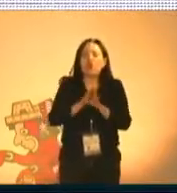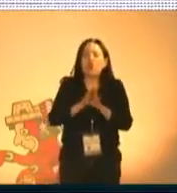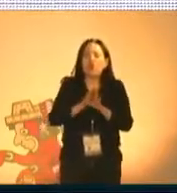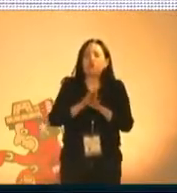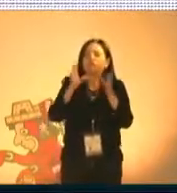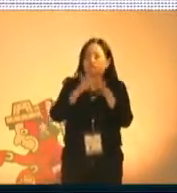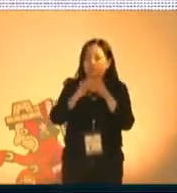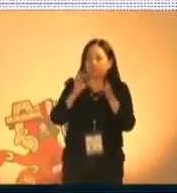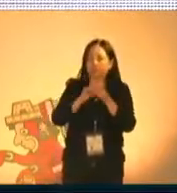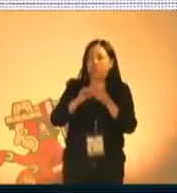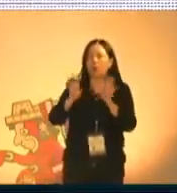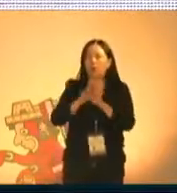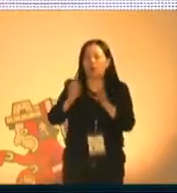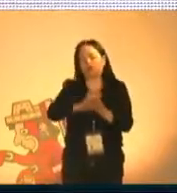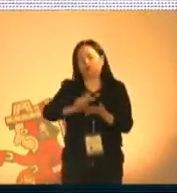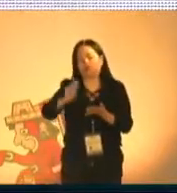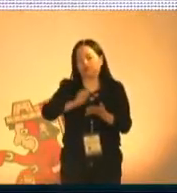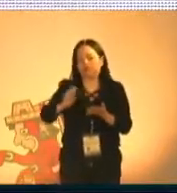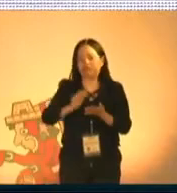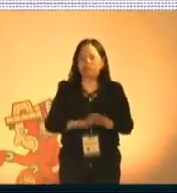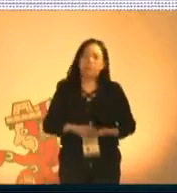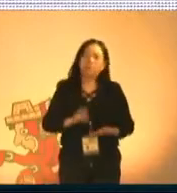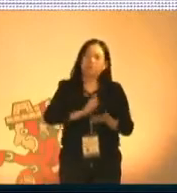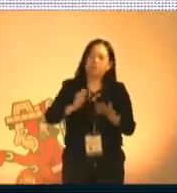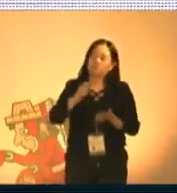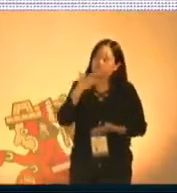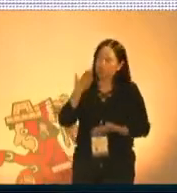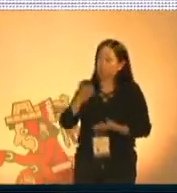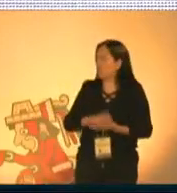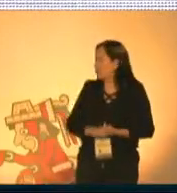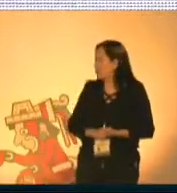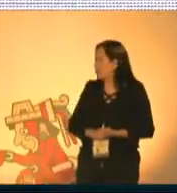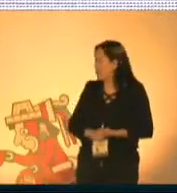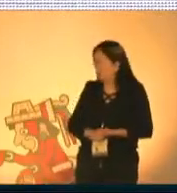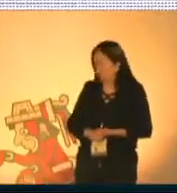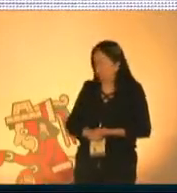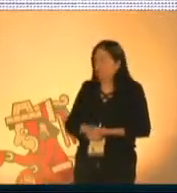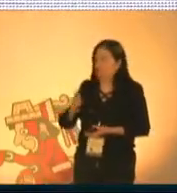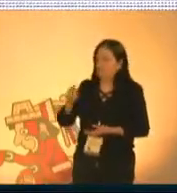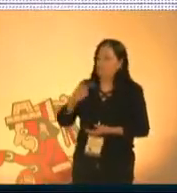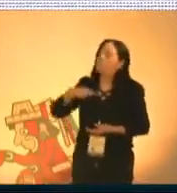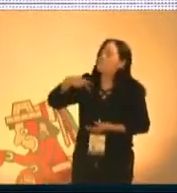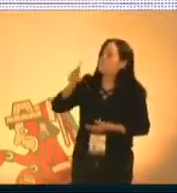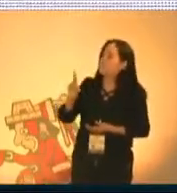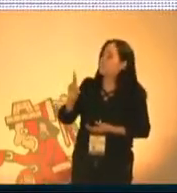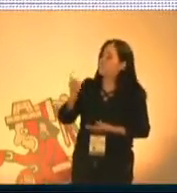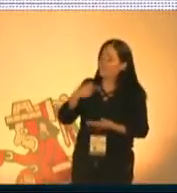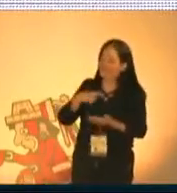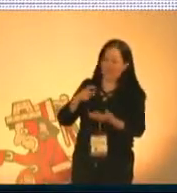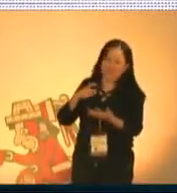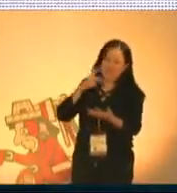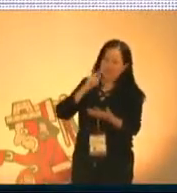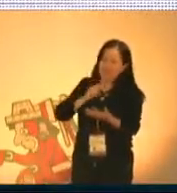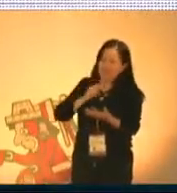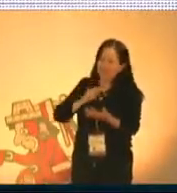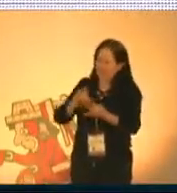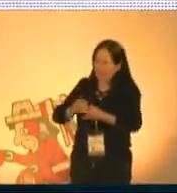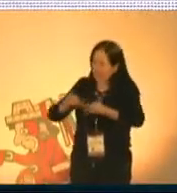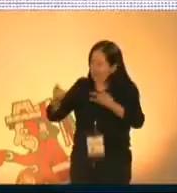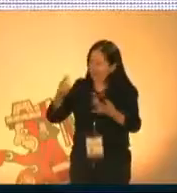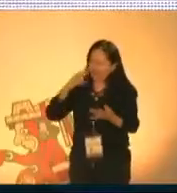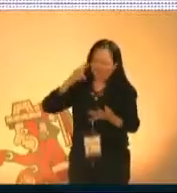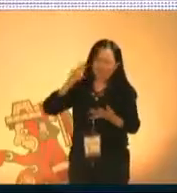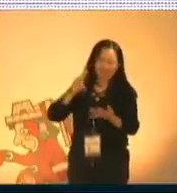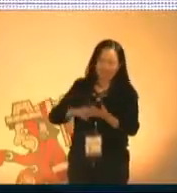y cómo escribía qué puesto escribía muy bien esto hay que decirlo pero es una novela dura dura dura porque yo estaba reviviendo